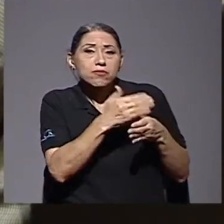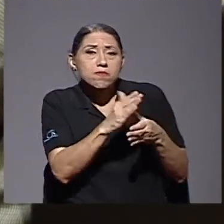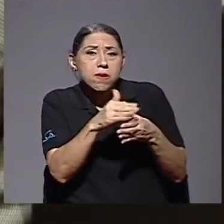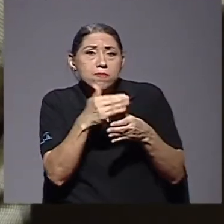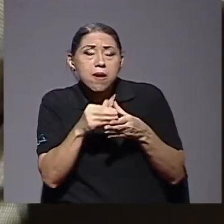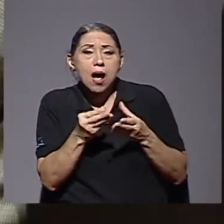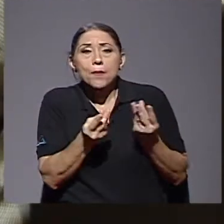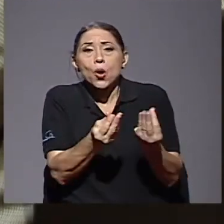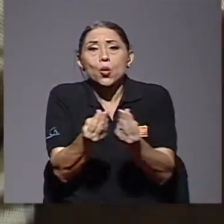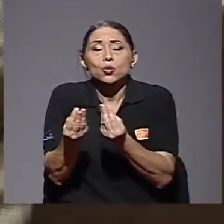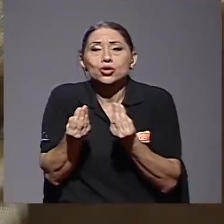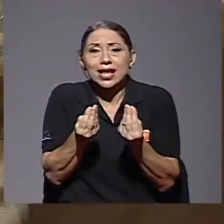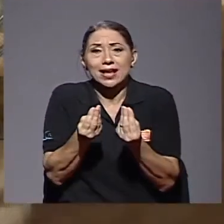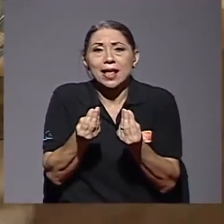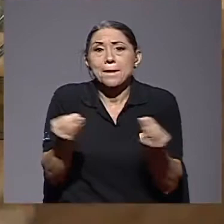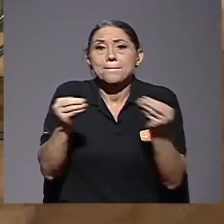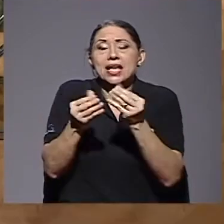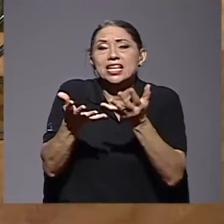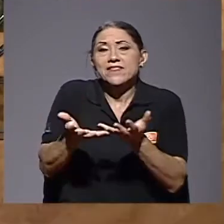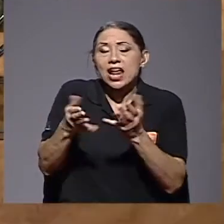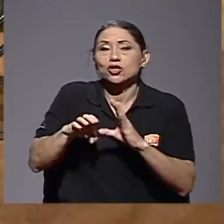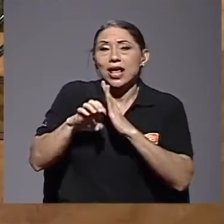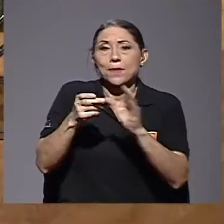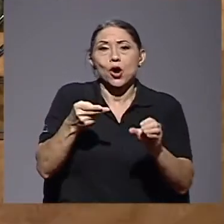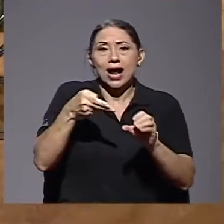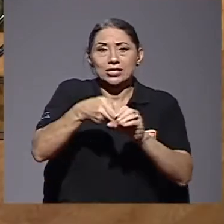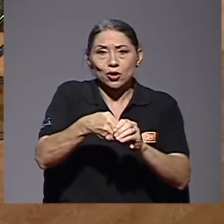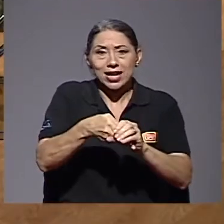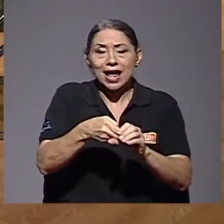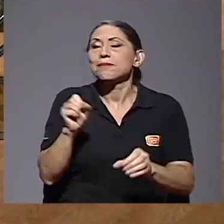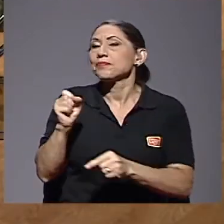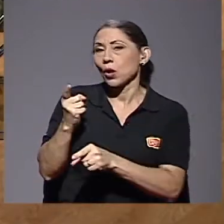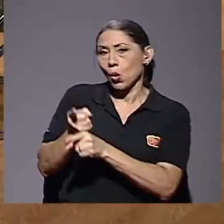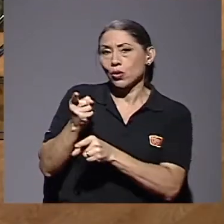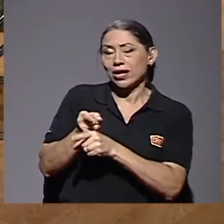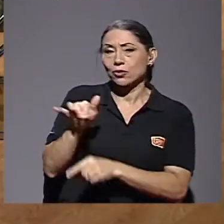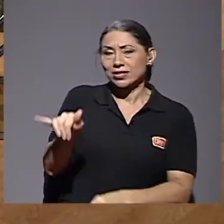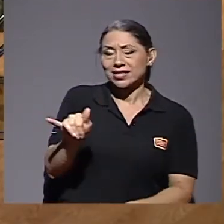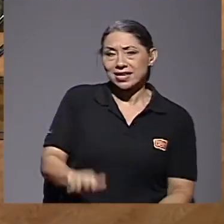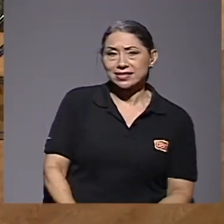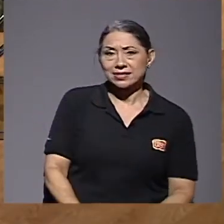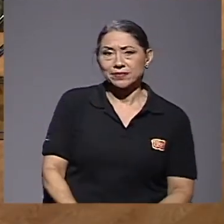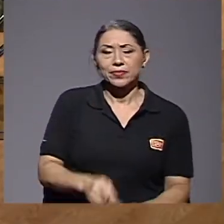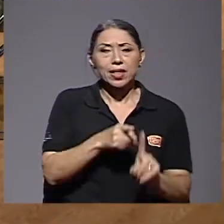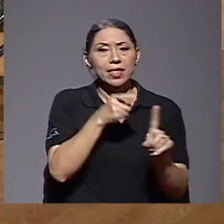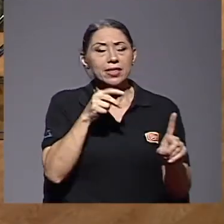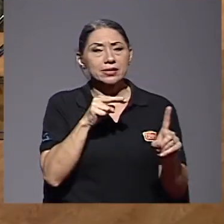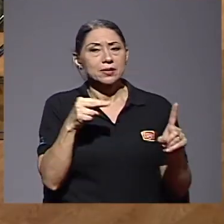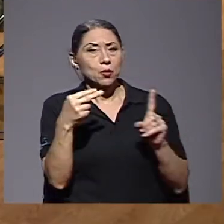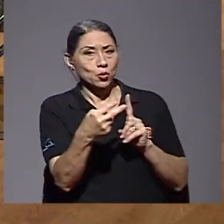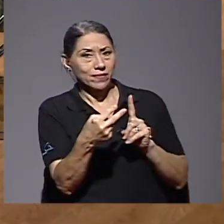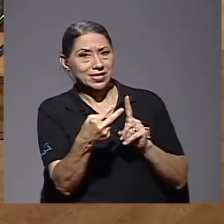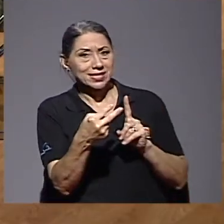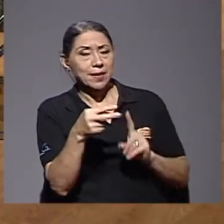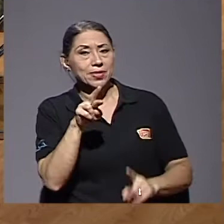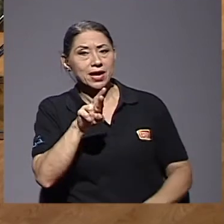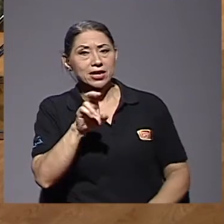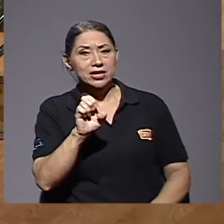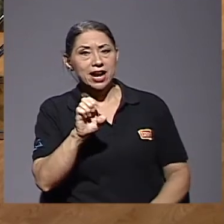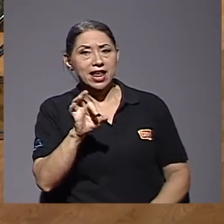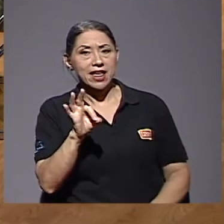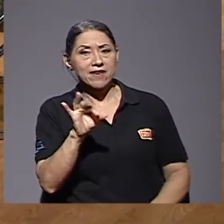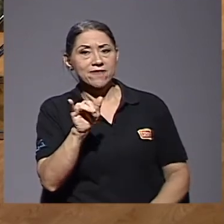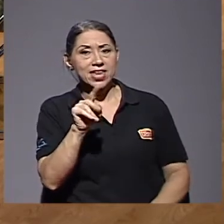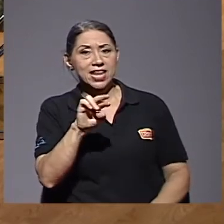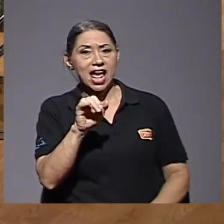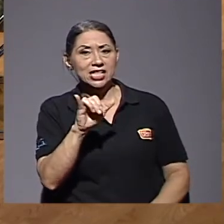gasolina. Correcto, así es. Entonces, desde ese punto de vista, la refinación va a dar una